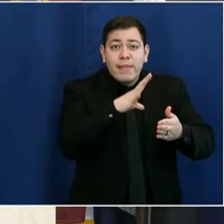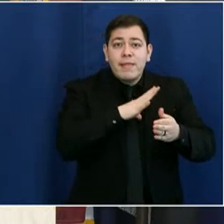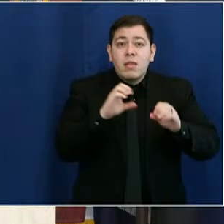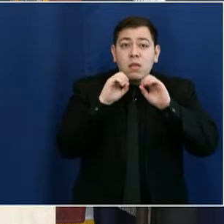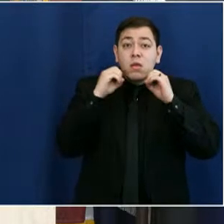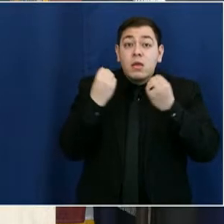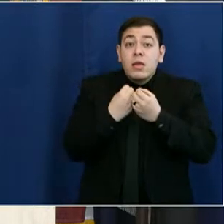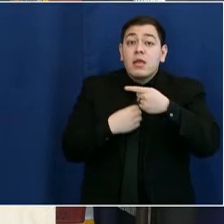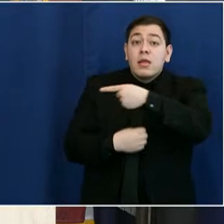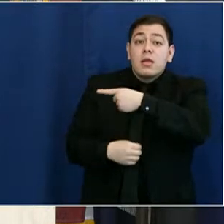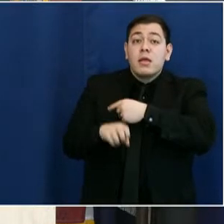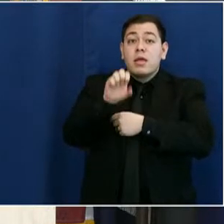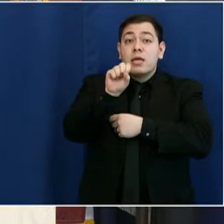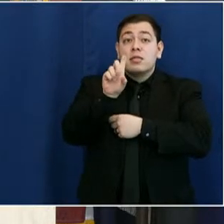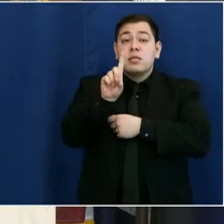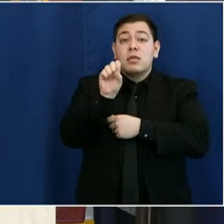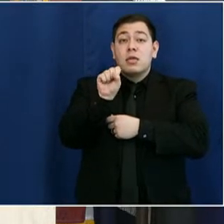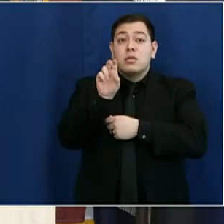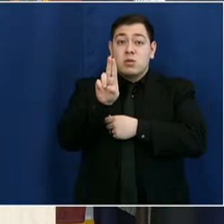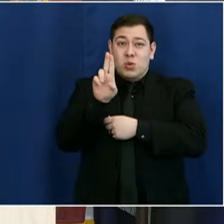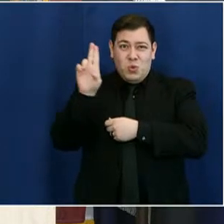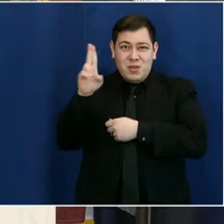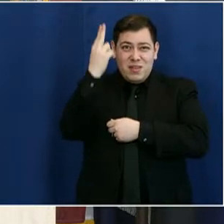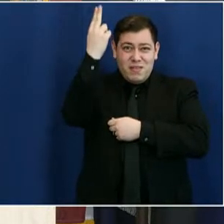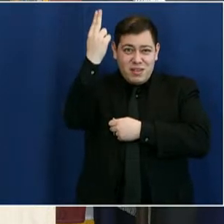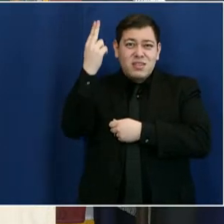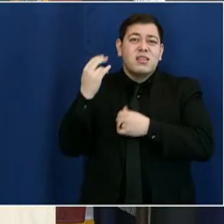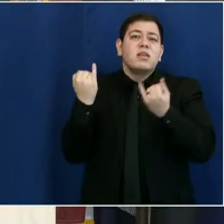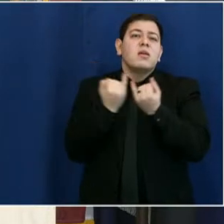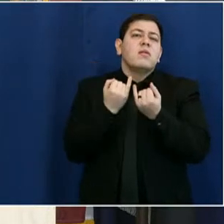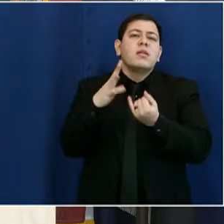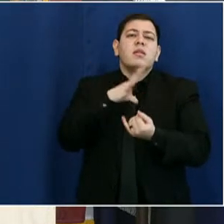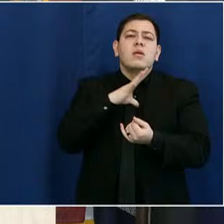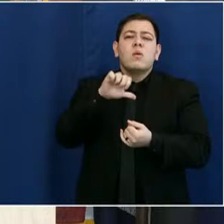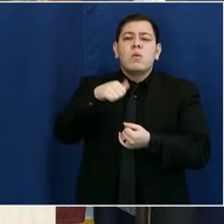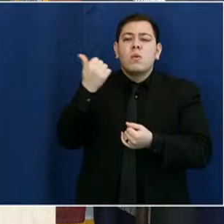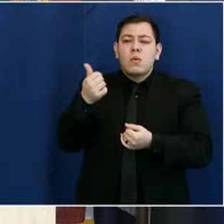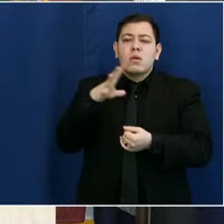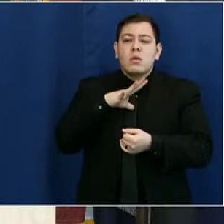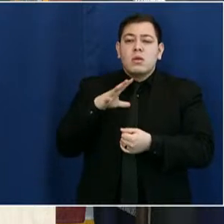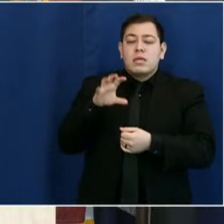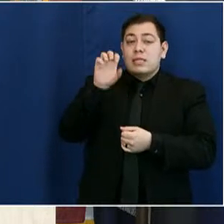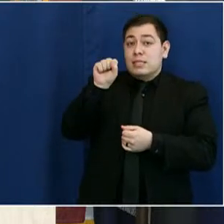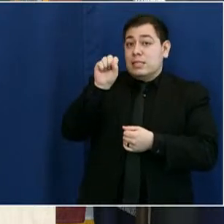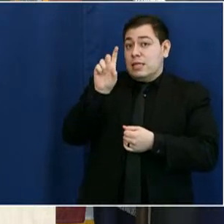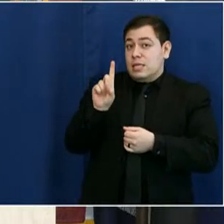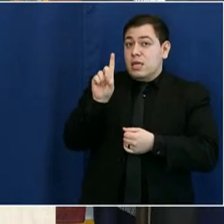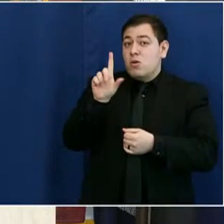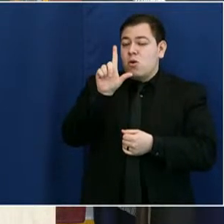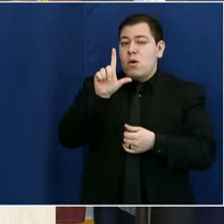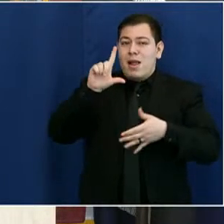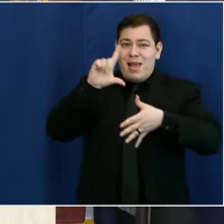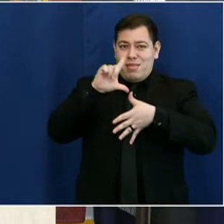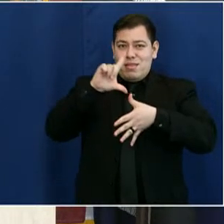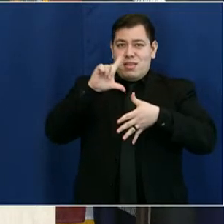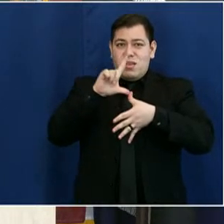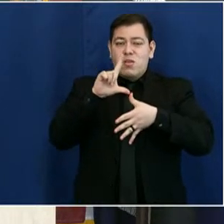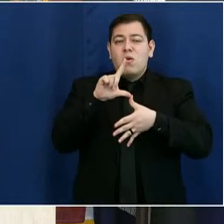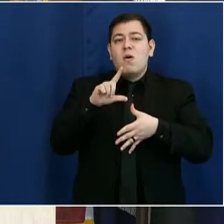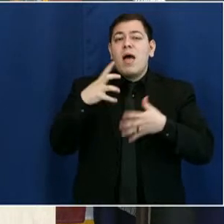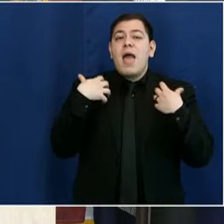la Universidad de San Diego State, organizaciones como el San Diego Latino Health Coalition, la